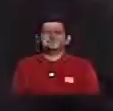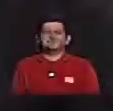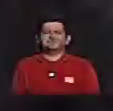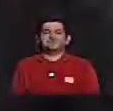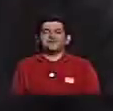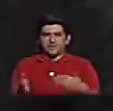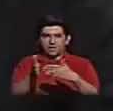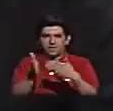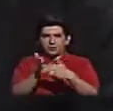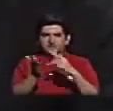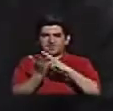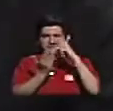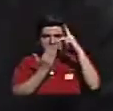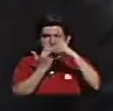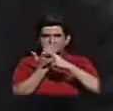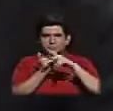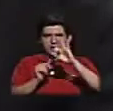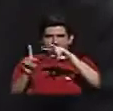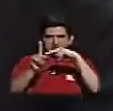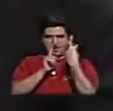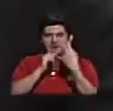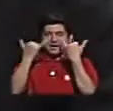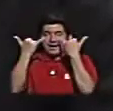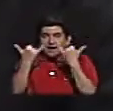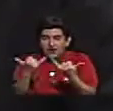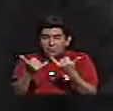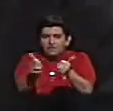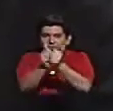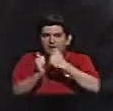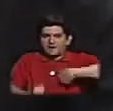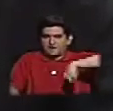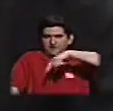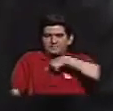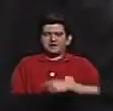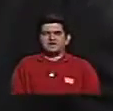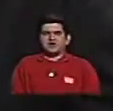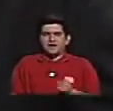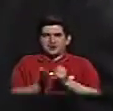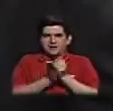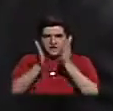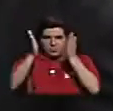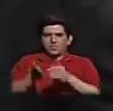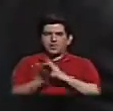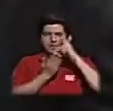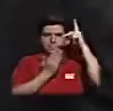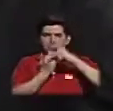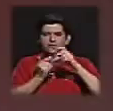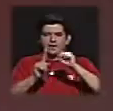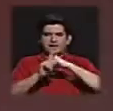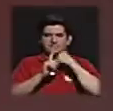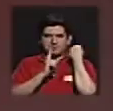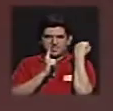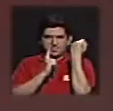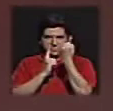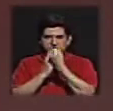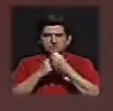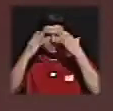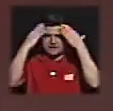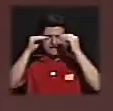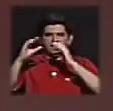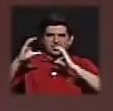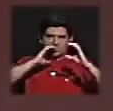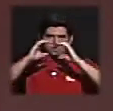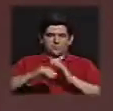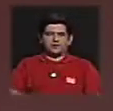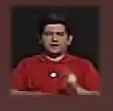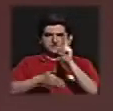Estamos de regreso a su programa Puntos de Vista. En esta ocasión nos acompaña el investigador del programa de la Sociedad de Información y